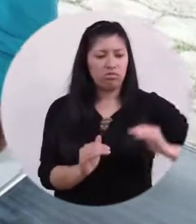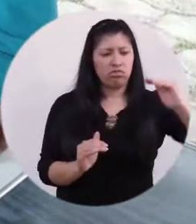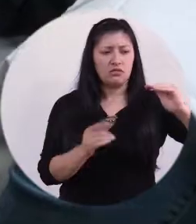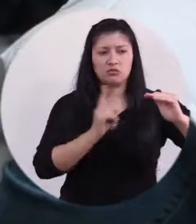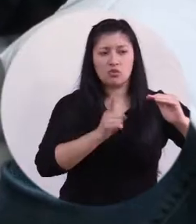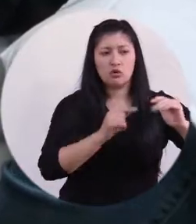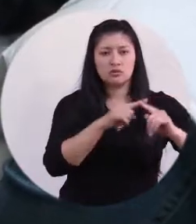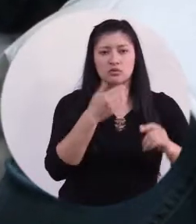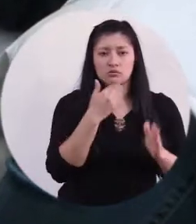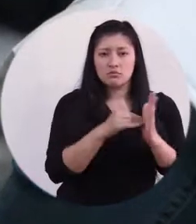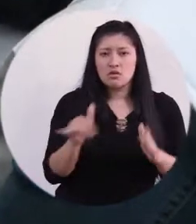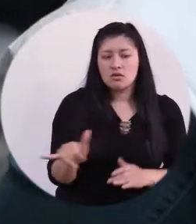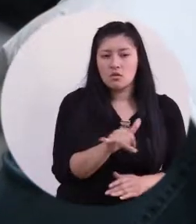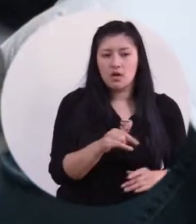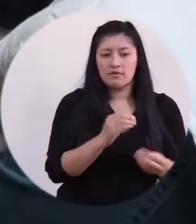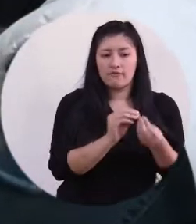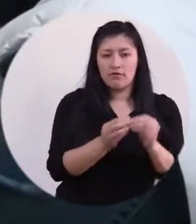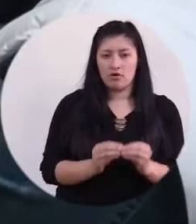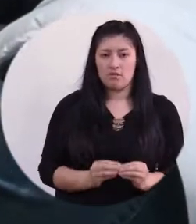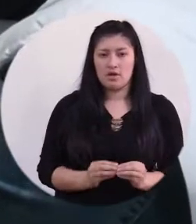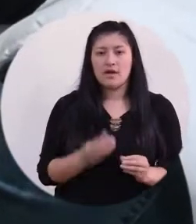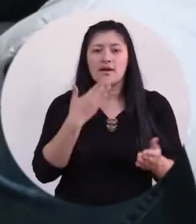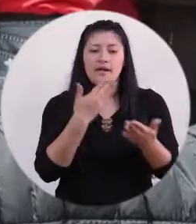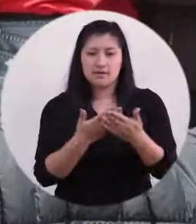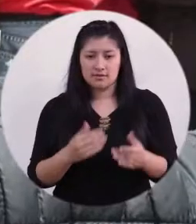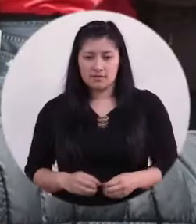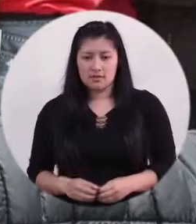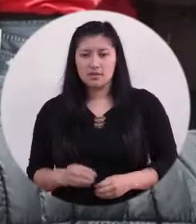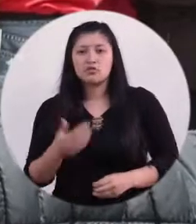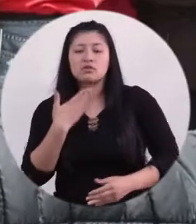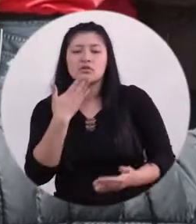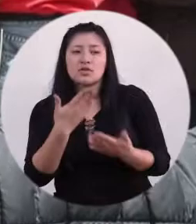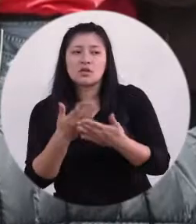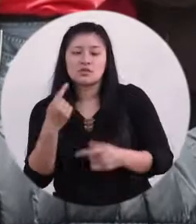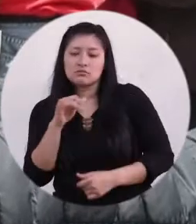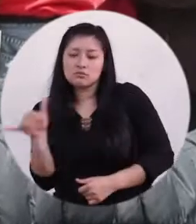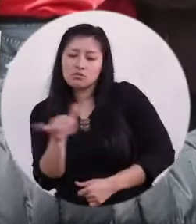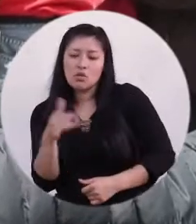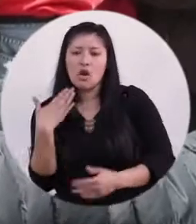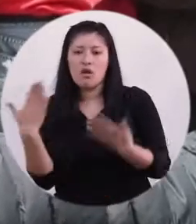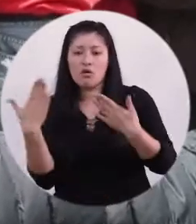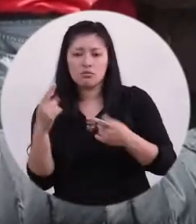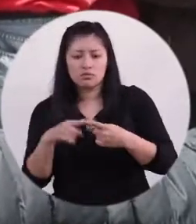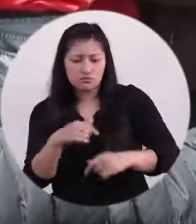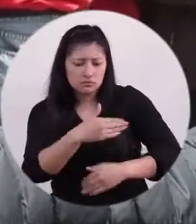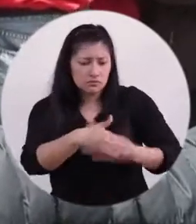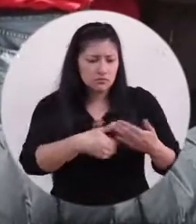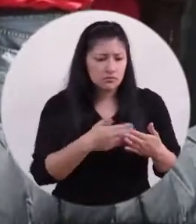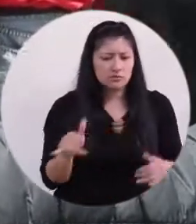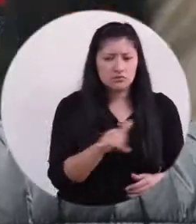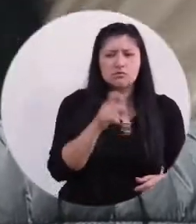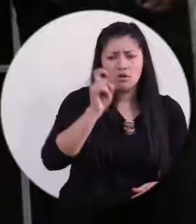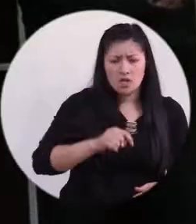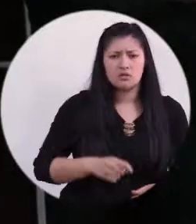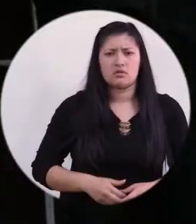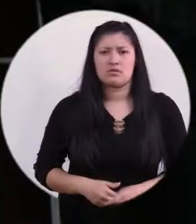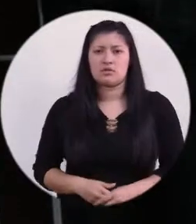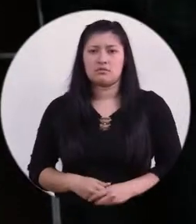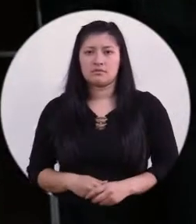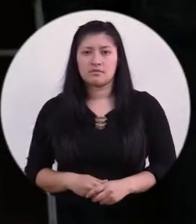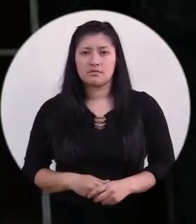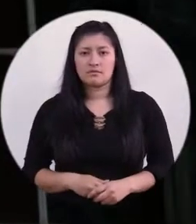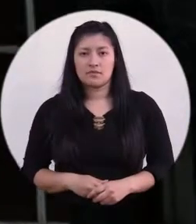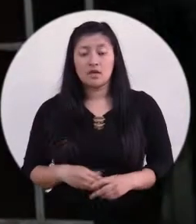equitativamente no que no haya distinción entre lo urbano en lo rural sino que seáis admirados que tanto lo urbano y lo rural